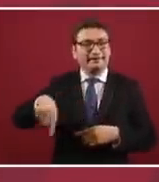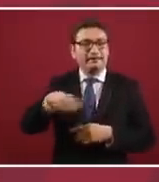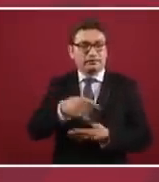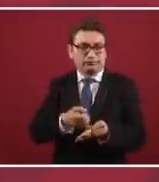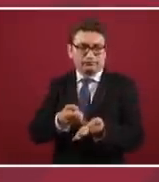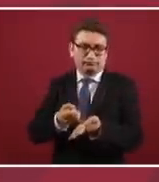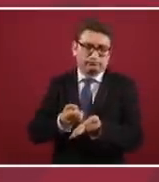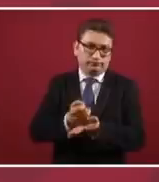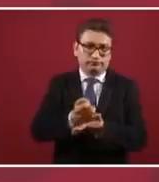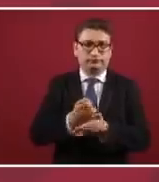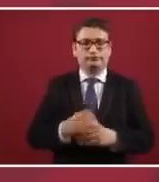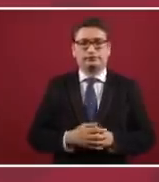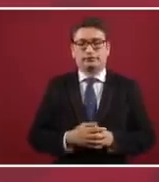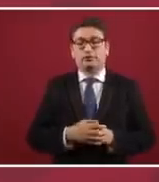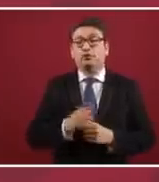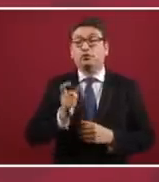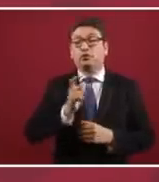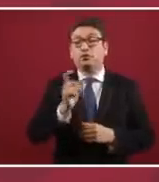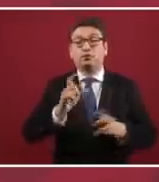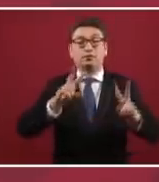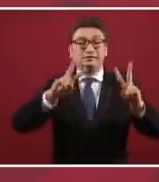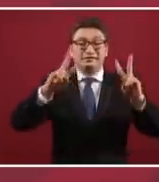en temas difíciles,